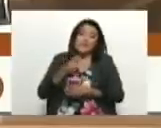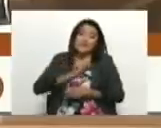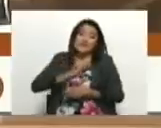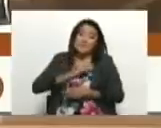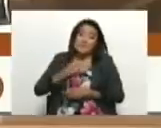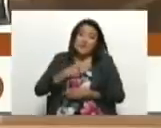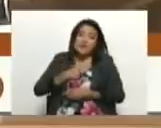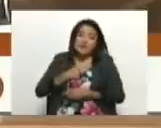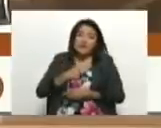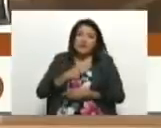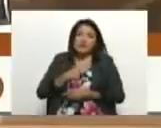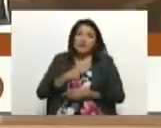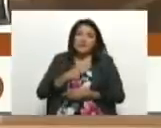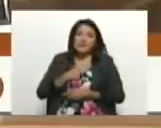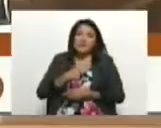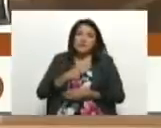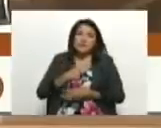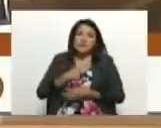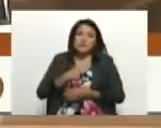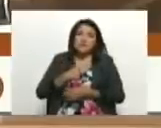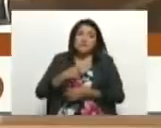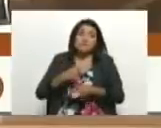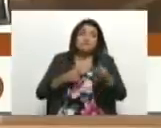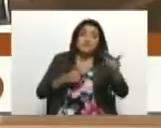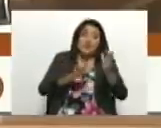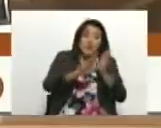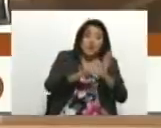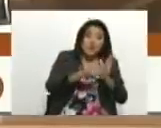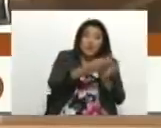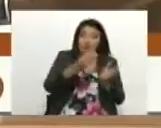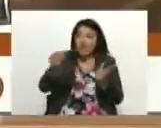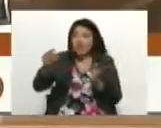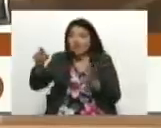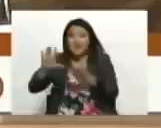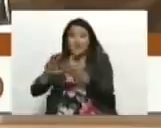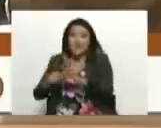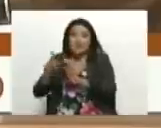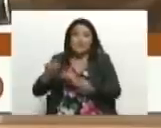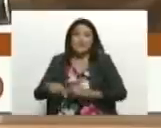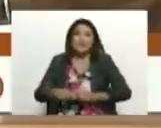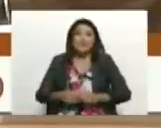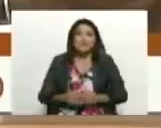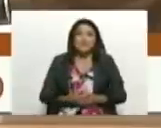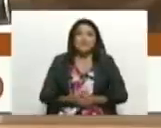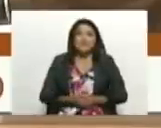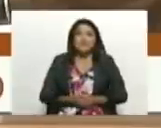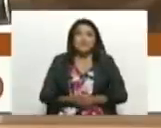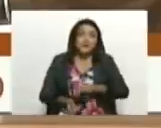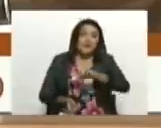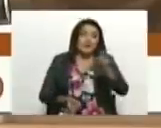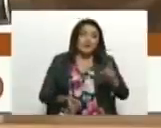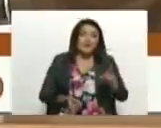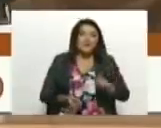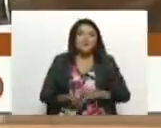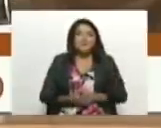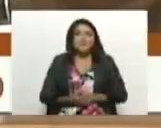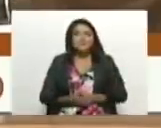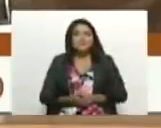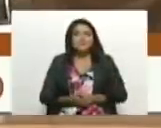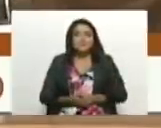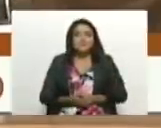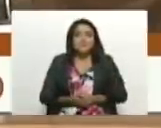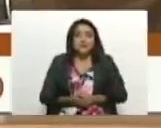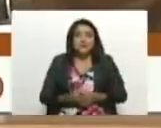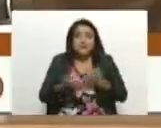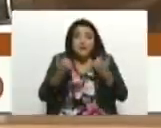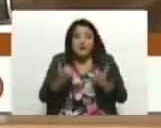herencia. Ladrón que roba ladrón. En el caso de la ley de extinción de dominio, ladrón que roba ladrón no tiene 100 años de